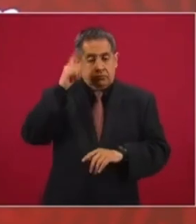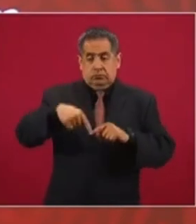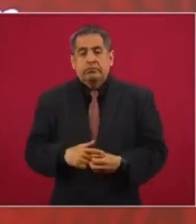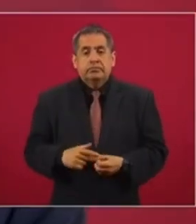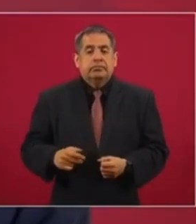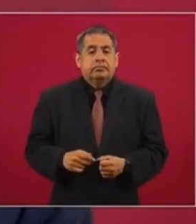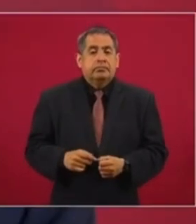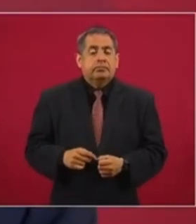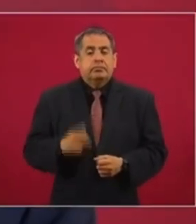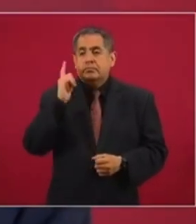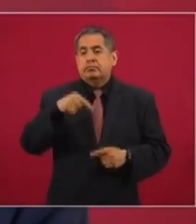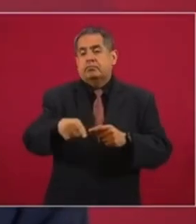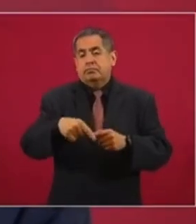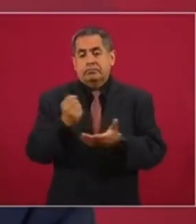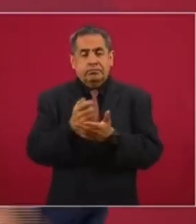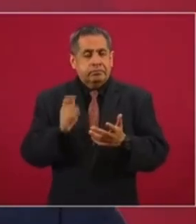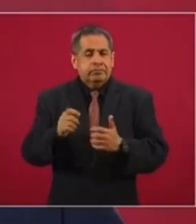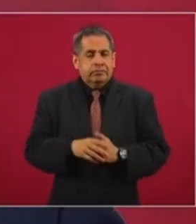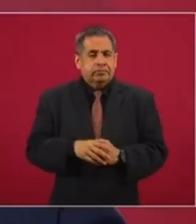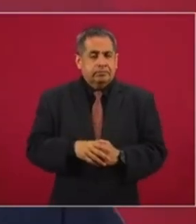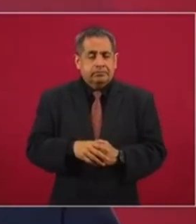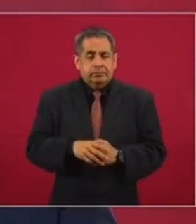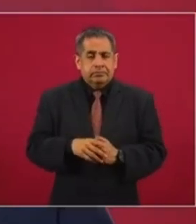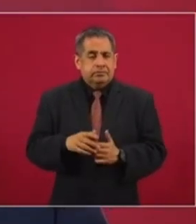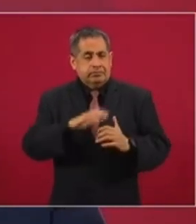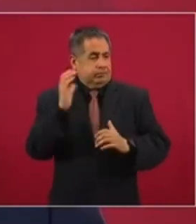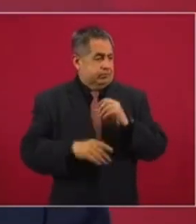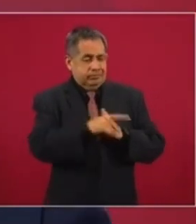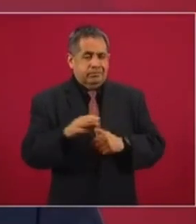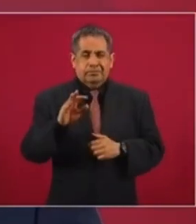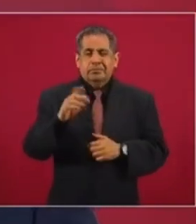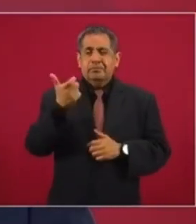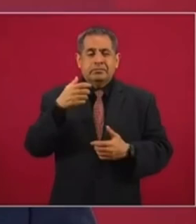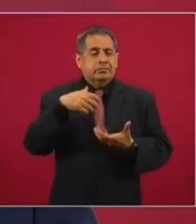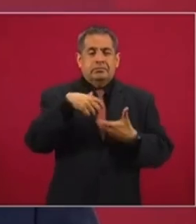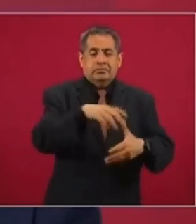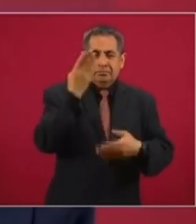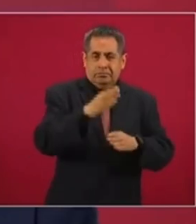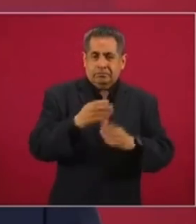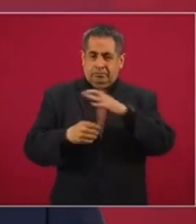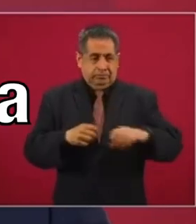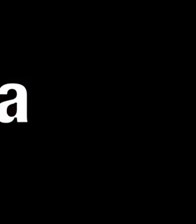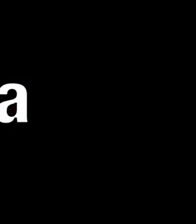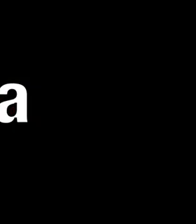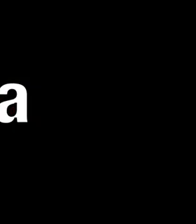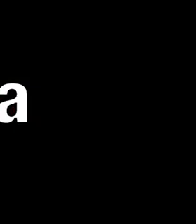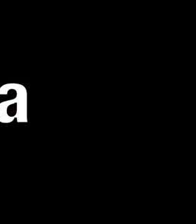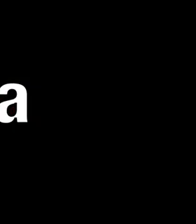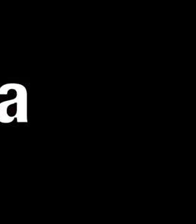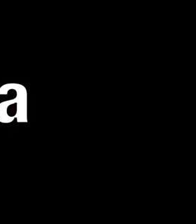aprueben lo de el que determinen estos fideicomisos, estos fondos fraudulentos.